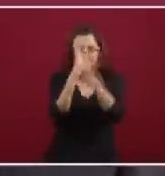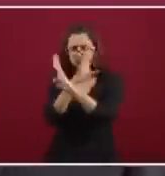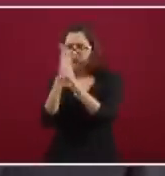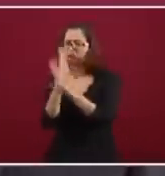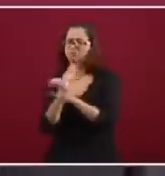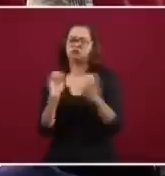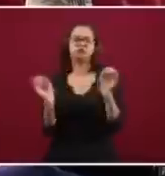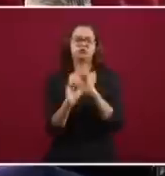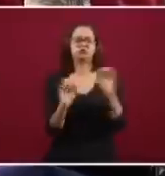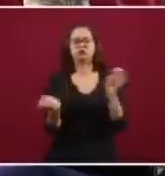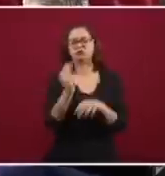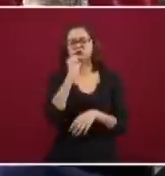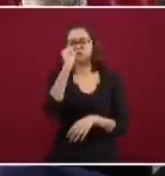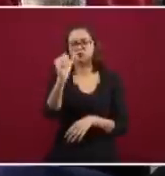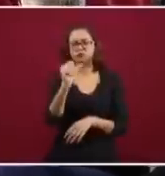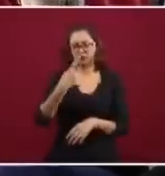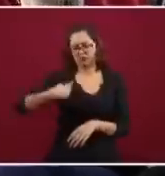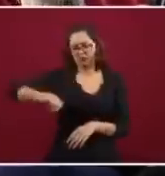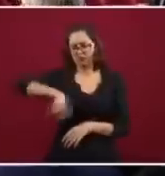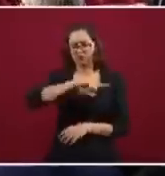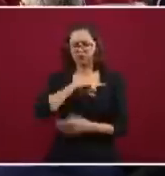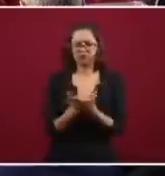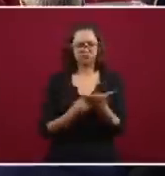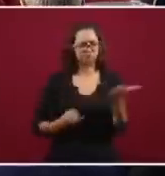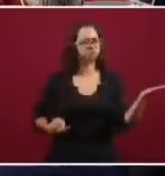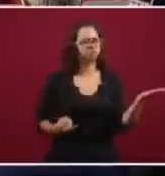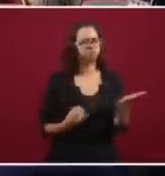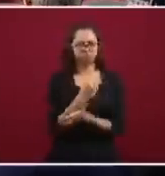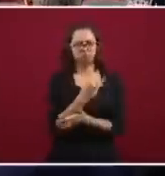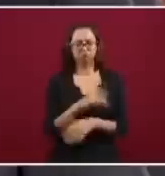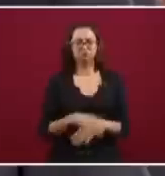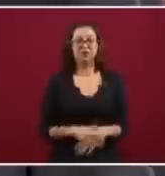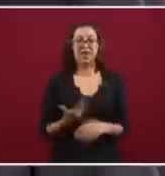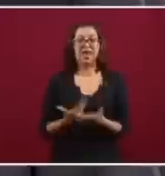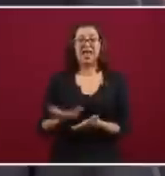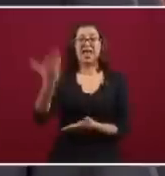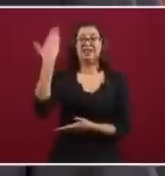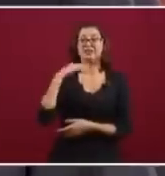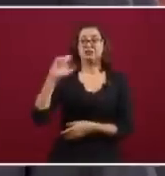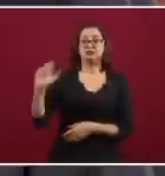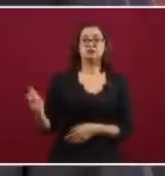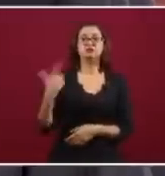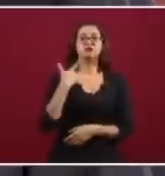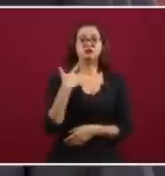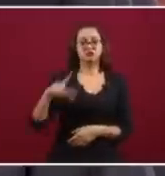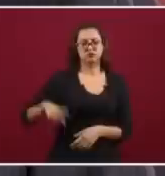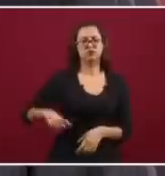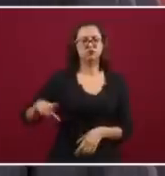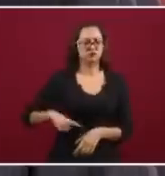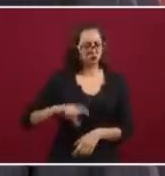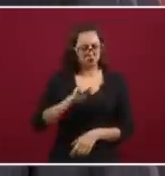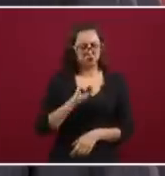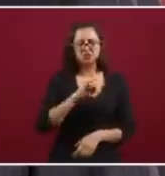Había esa práctica de espiar a opositores